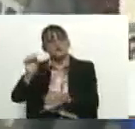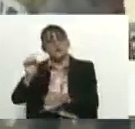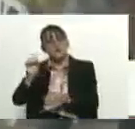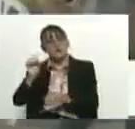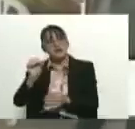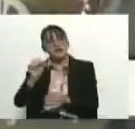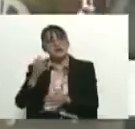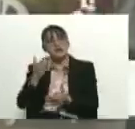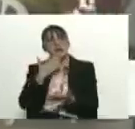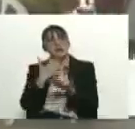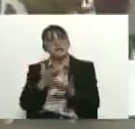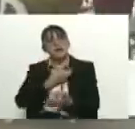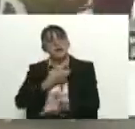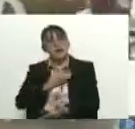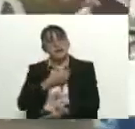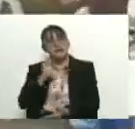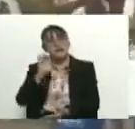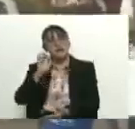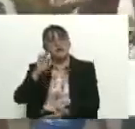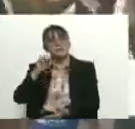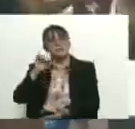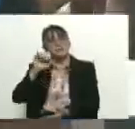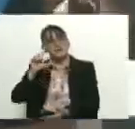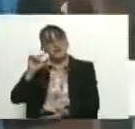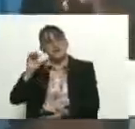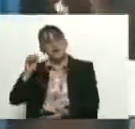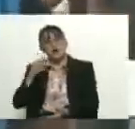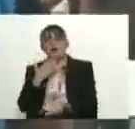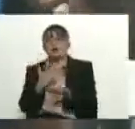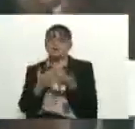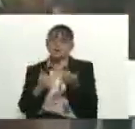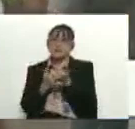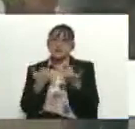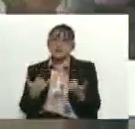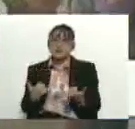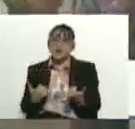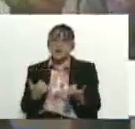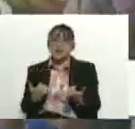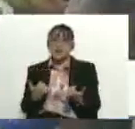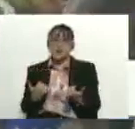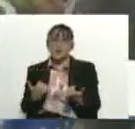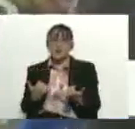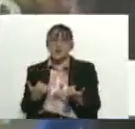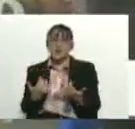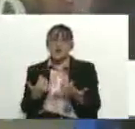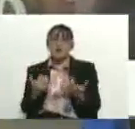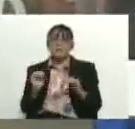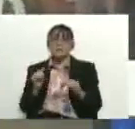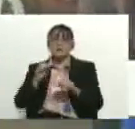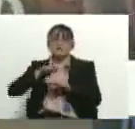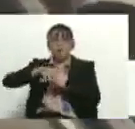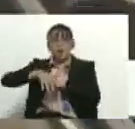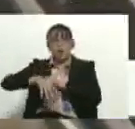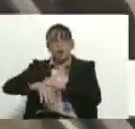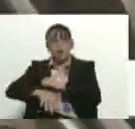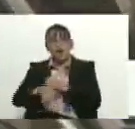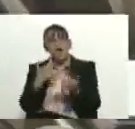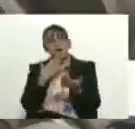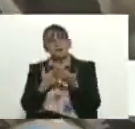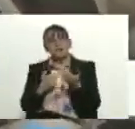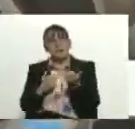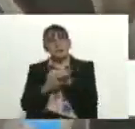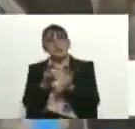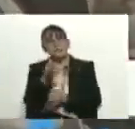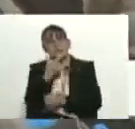a nuestro alcalde Emilio Ávila que nos han venido apoyando en estos momentos ahorita cuando son las inundaciones nos han brindado el apoyo